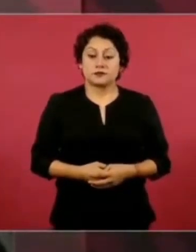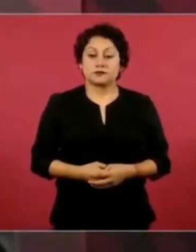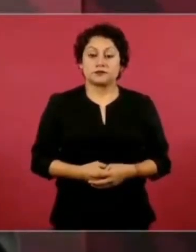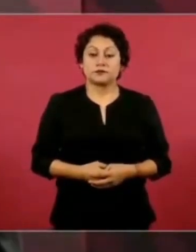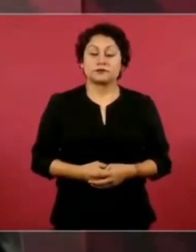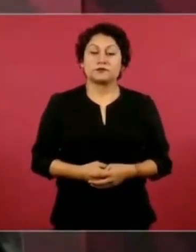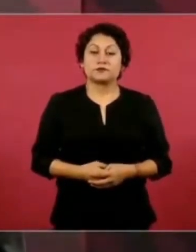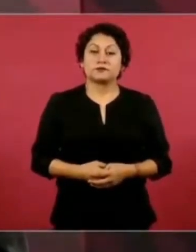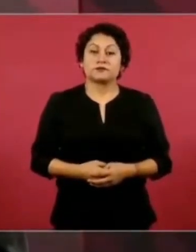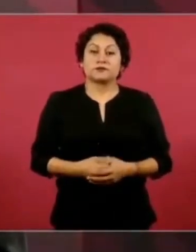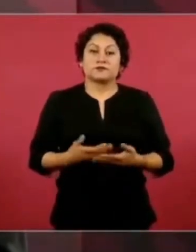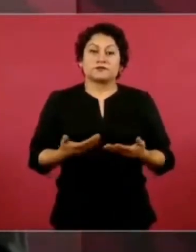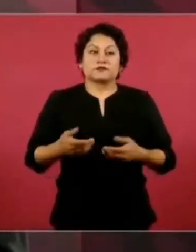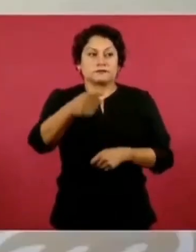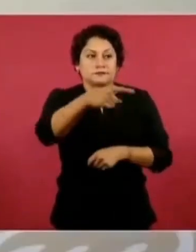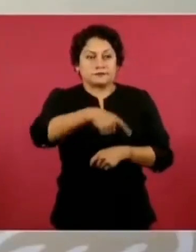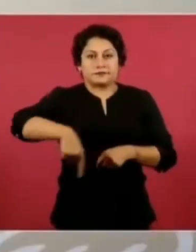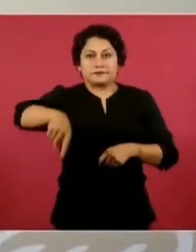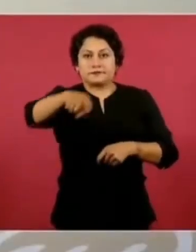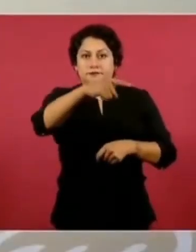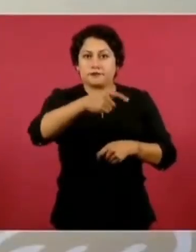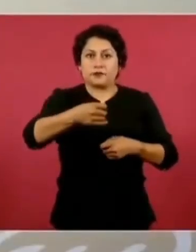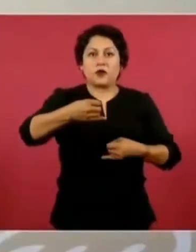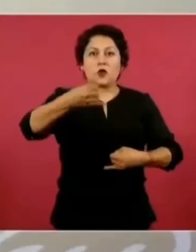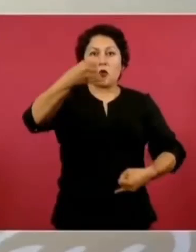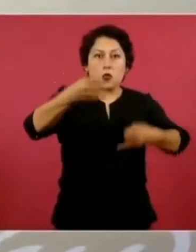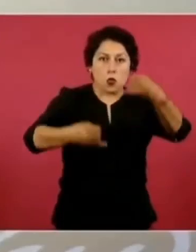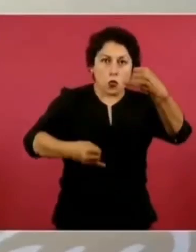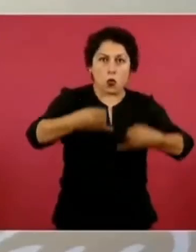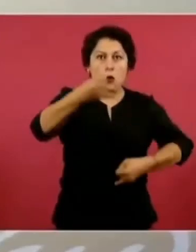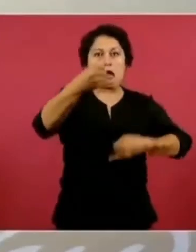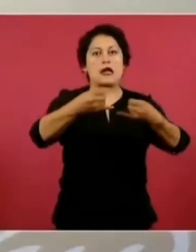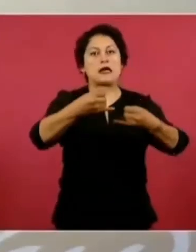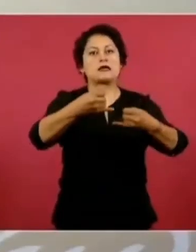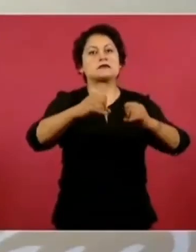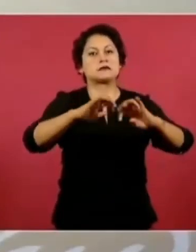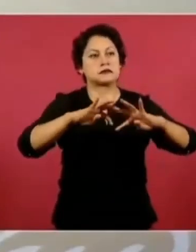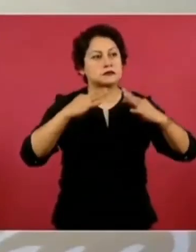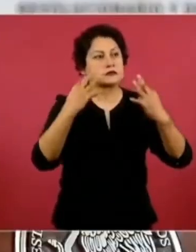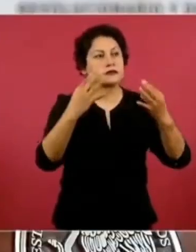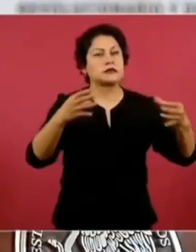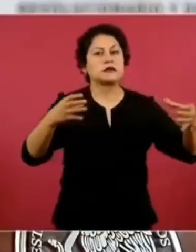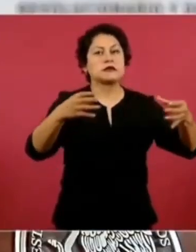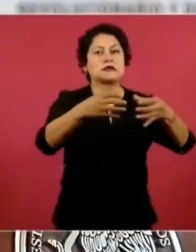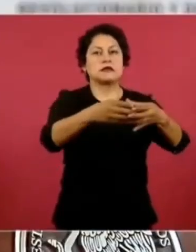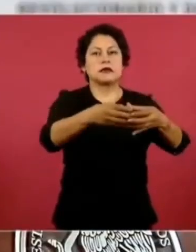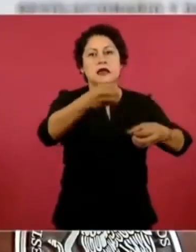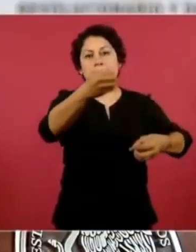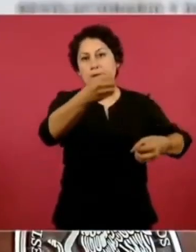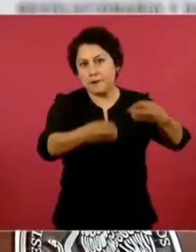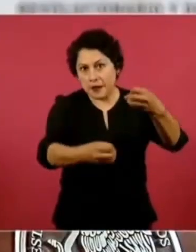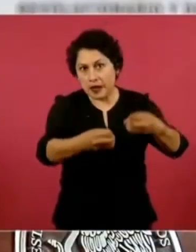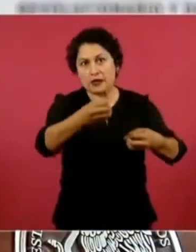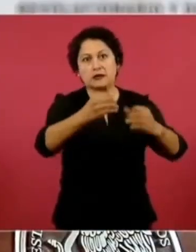todos los jueces, magistrados, ministros, sirviendo a las empresas extranjeras.